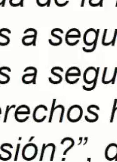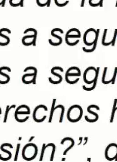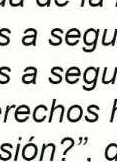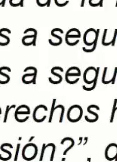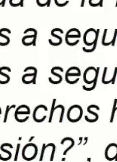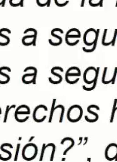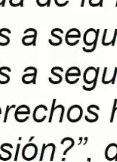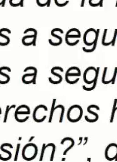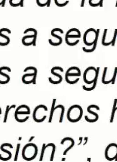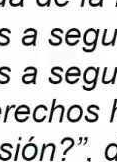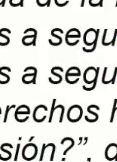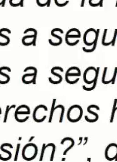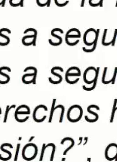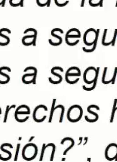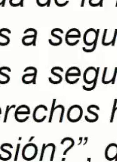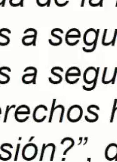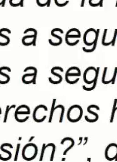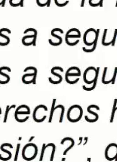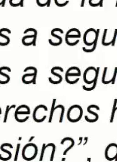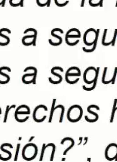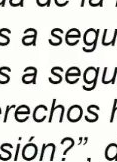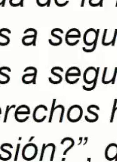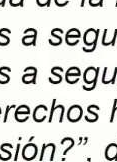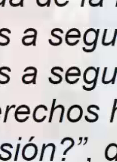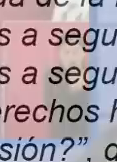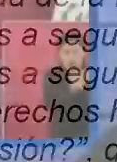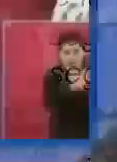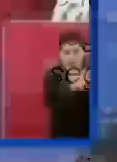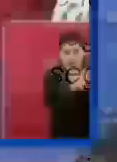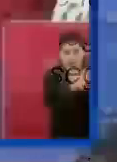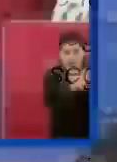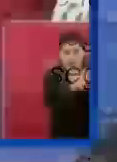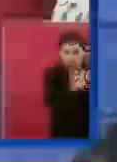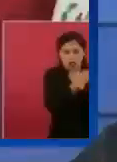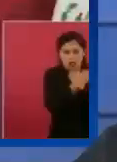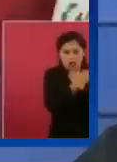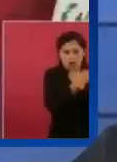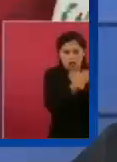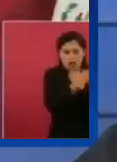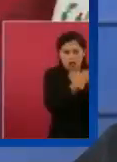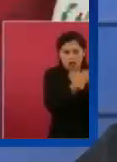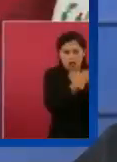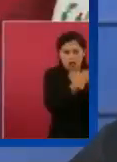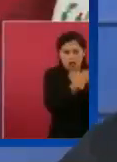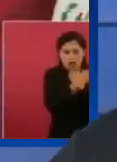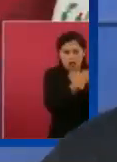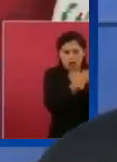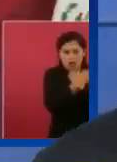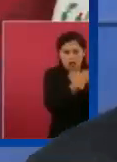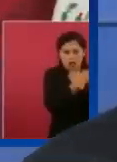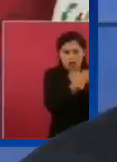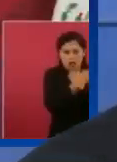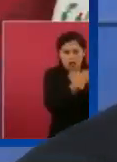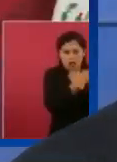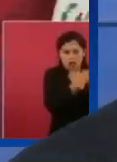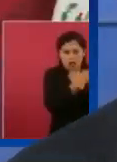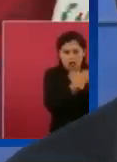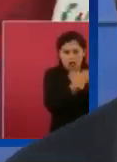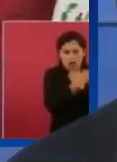pedirá a Biden atienda este asunto. Vamos a escuchar lo que dijo el